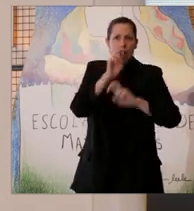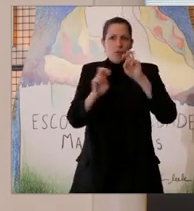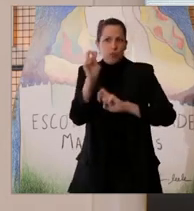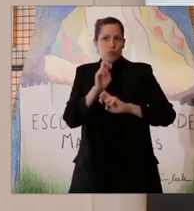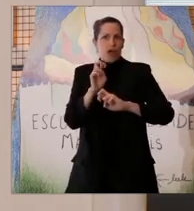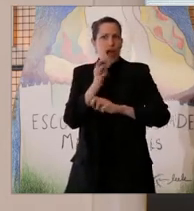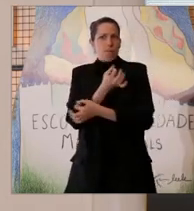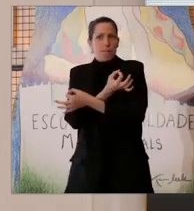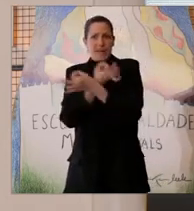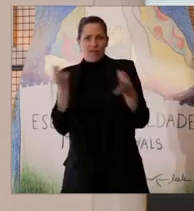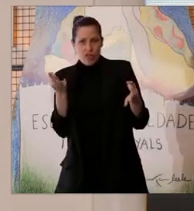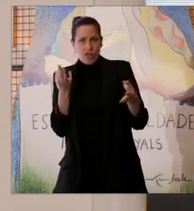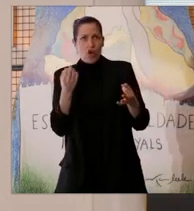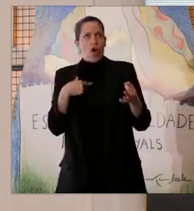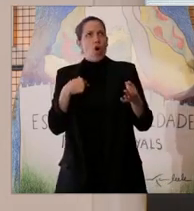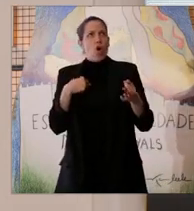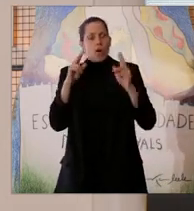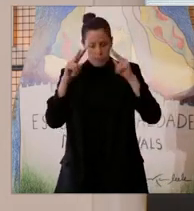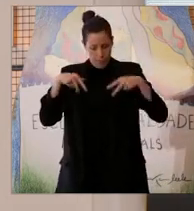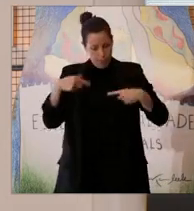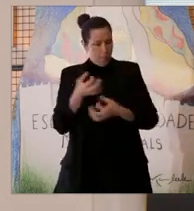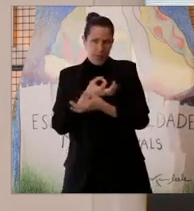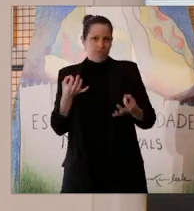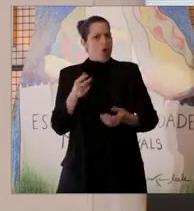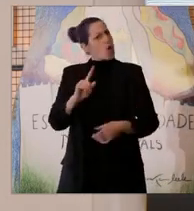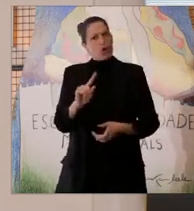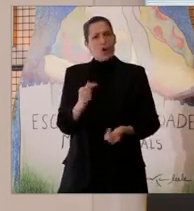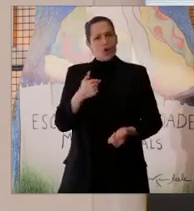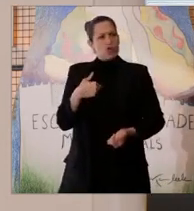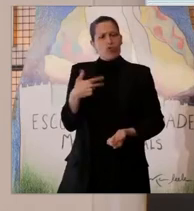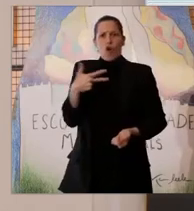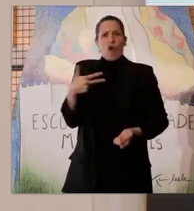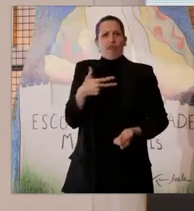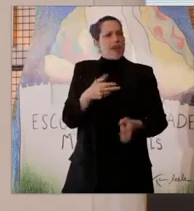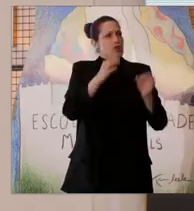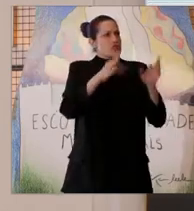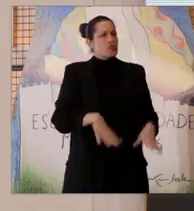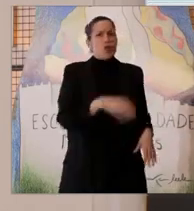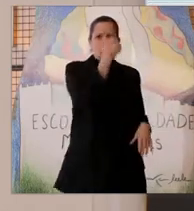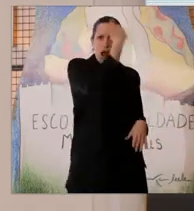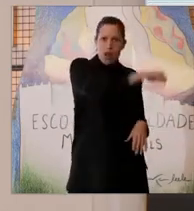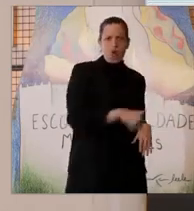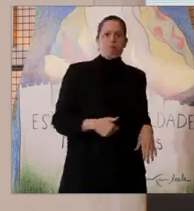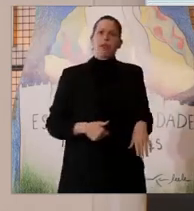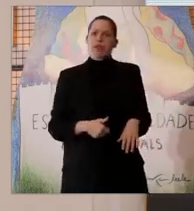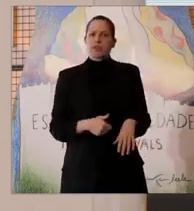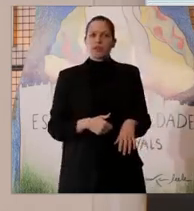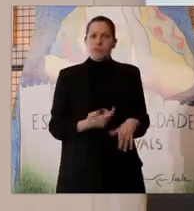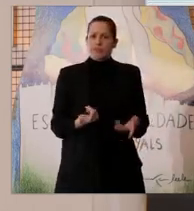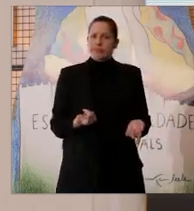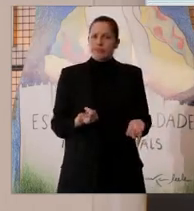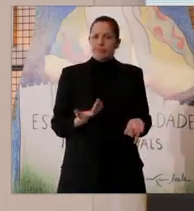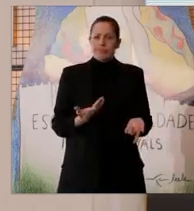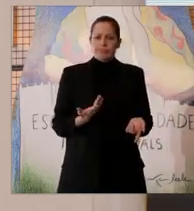o somos perfectas o nos creemos perfectas no no yo reivindico a mi derecho a ser como la otra mitad del país es decir con